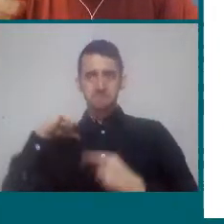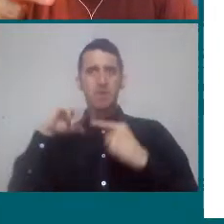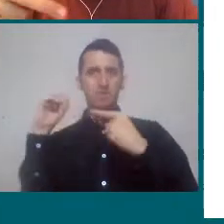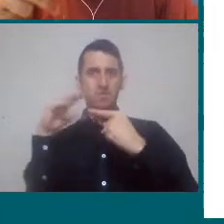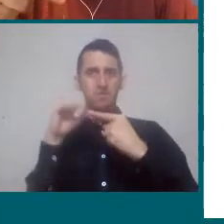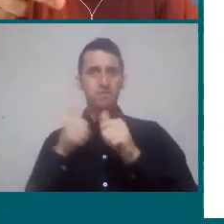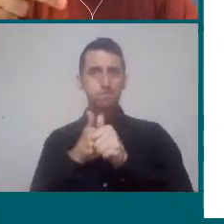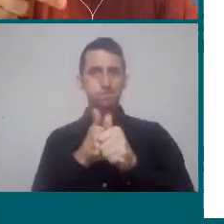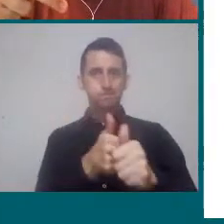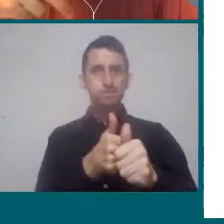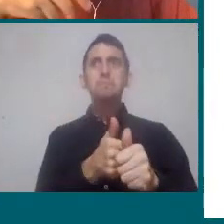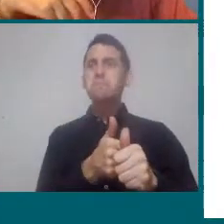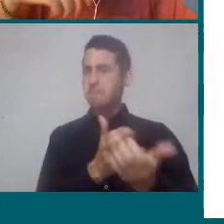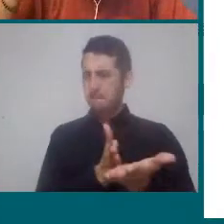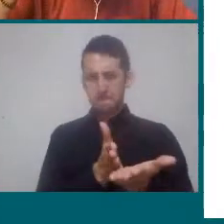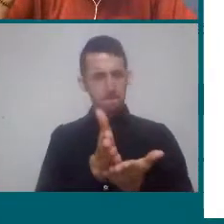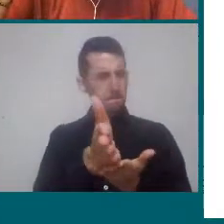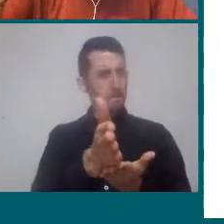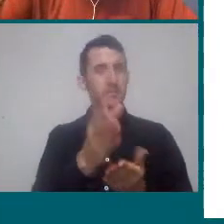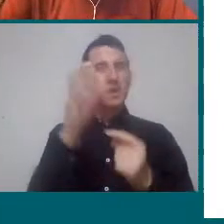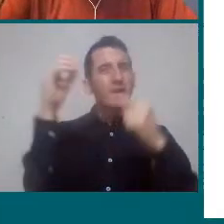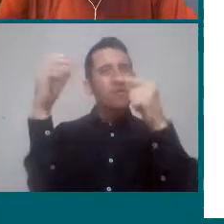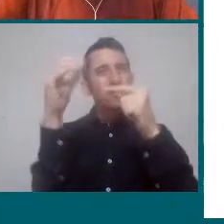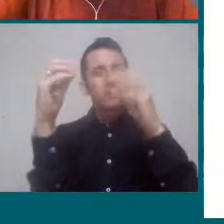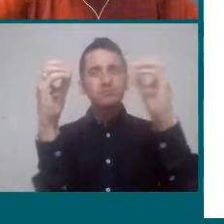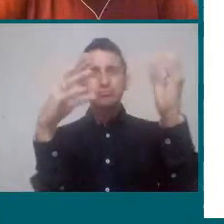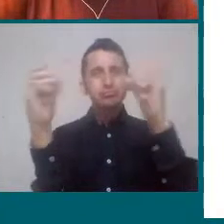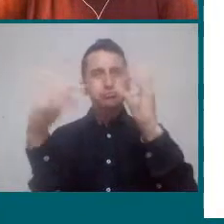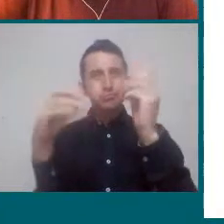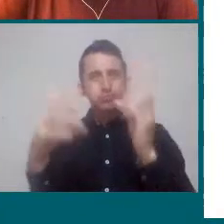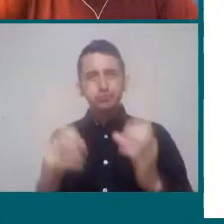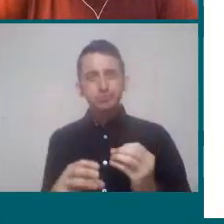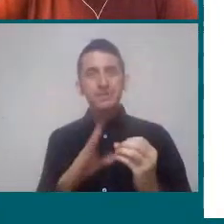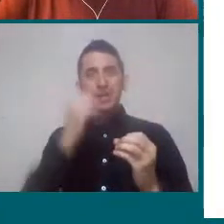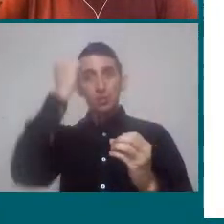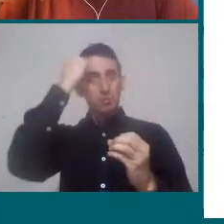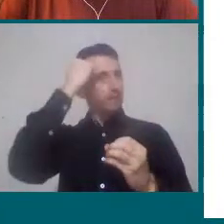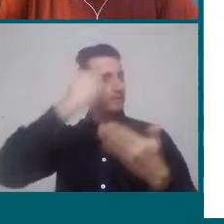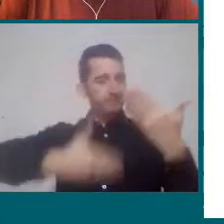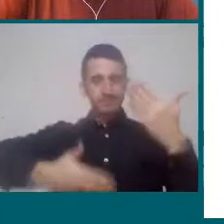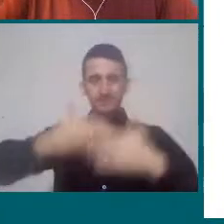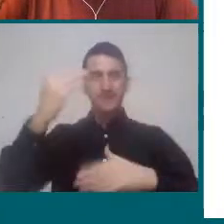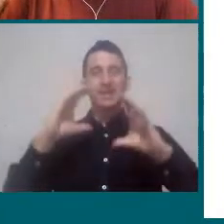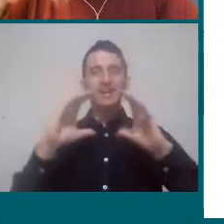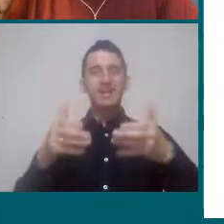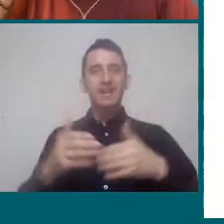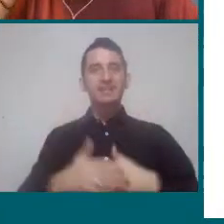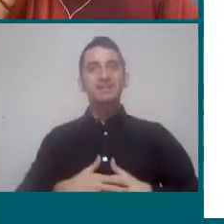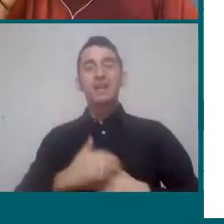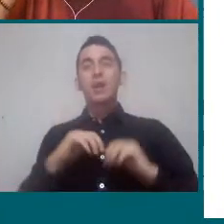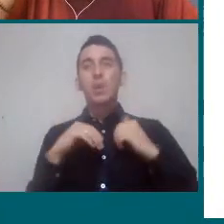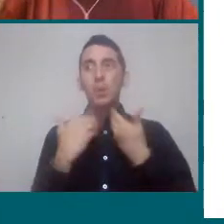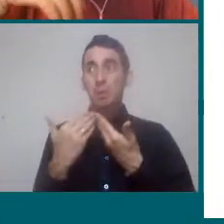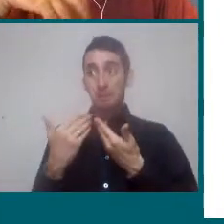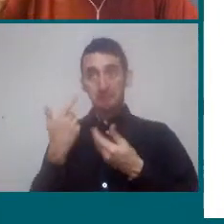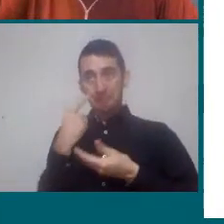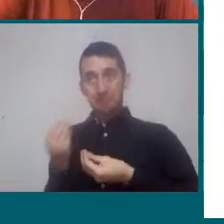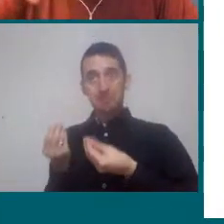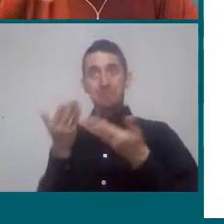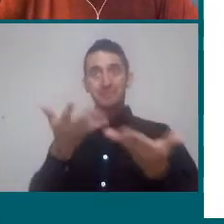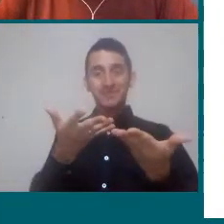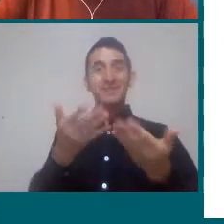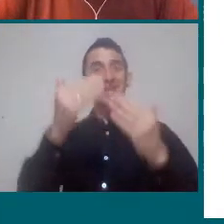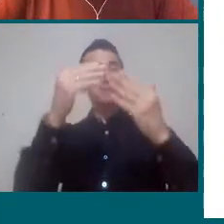seguimiento constante, el profe siempre arranca las clases con las dudas encontradas o los